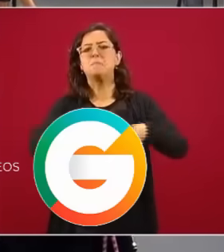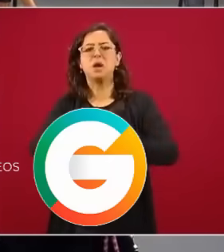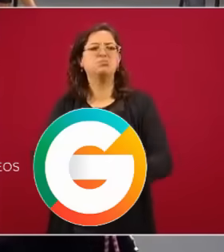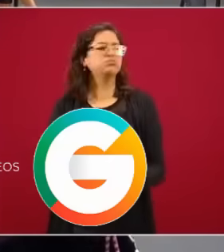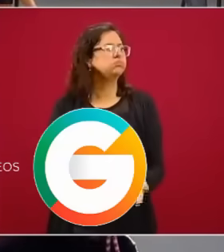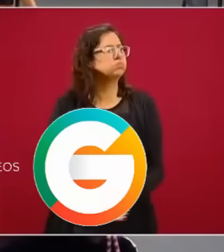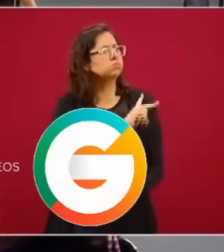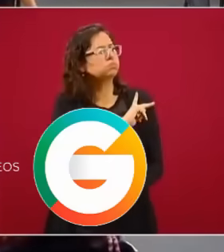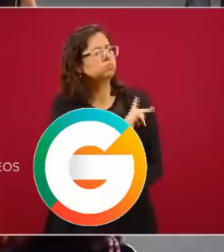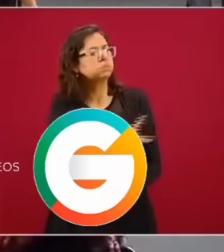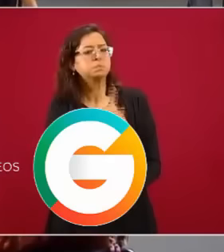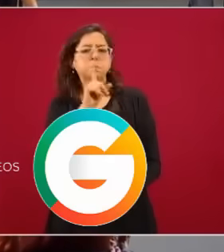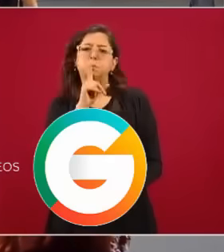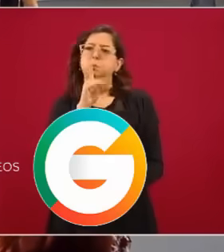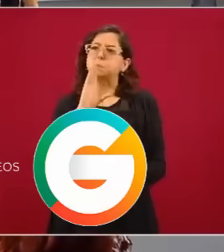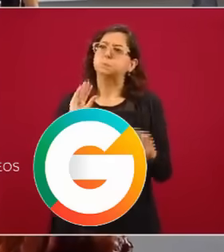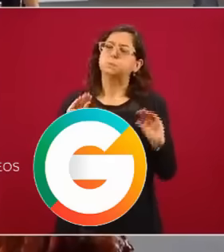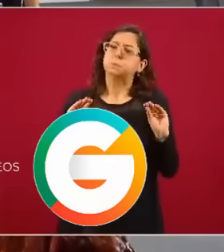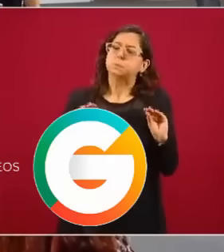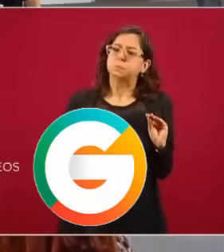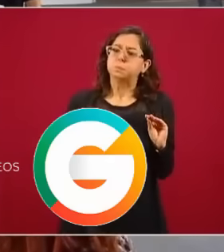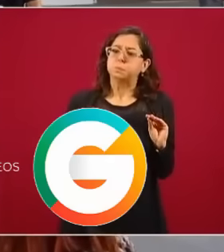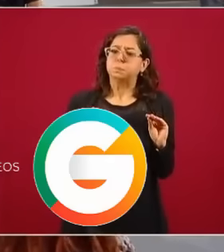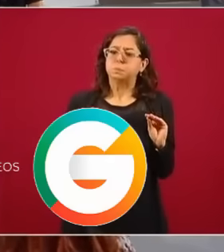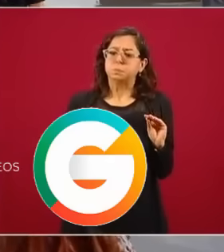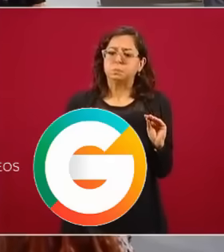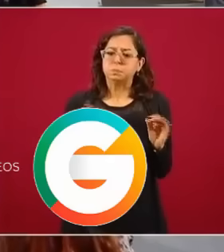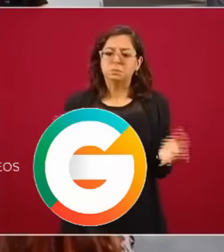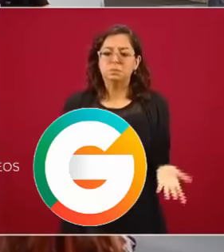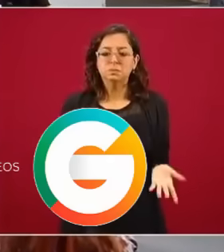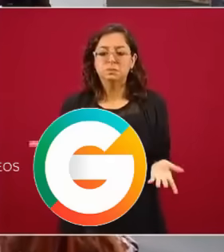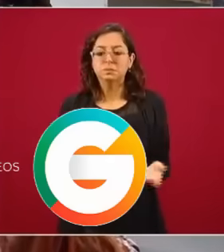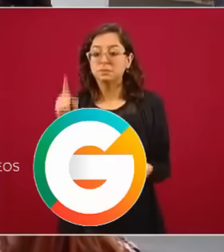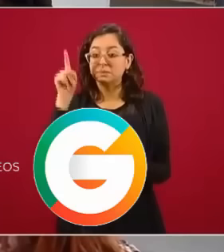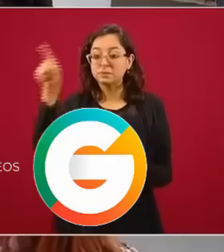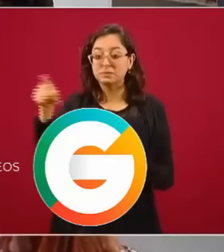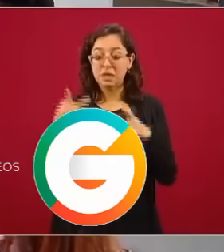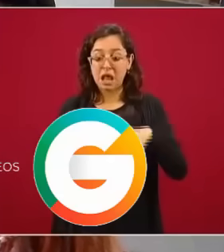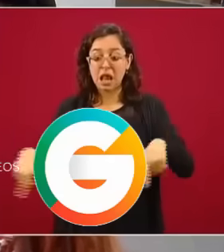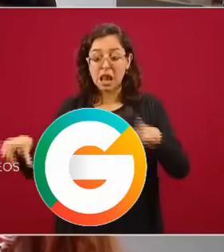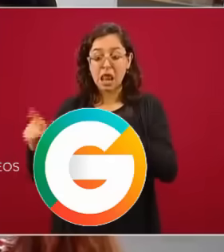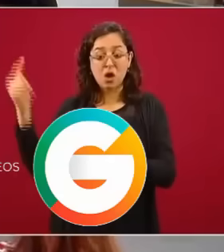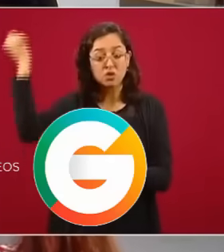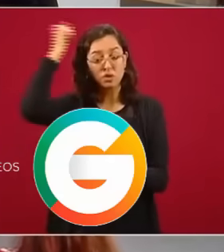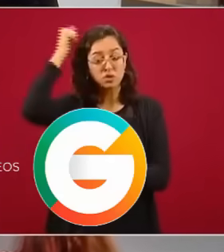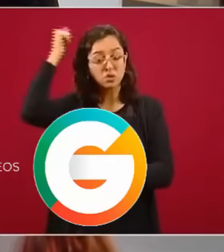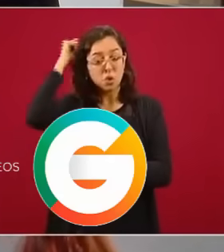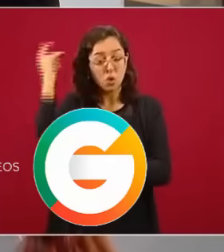Bueno, cuando iban a construir el aeropuerto en el lago de Texcoco,